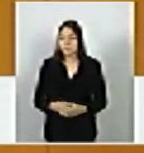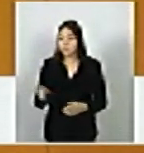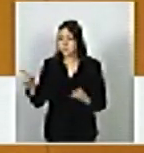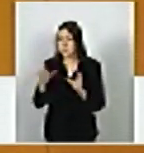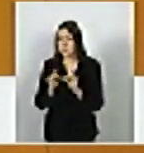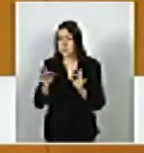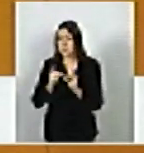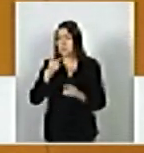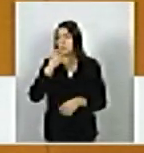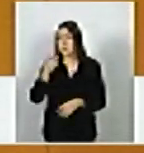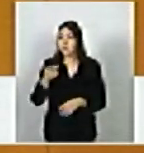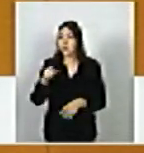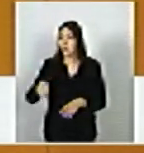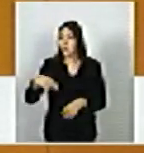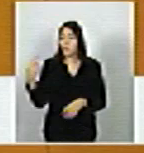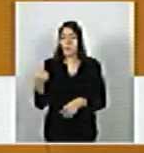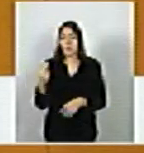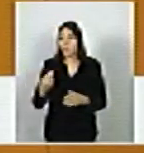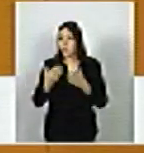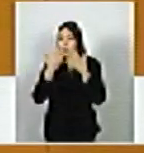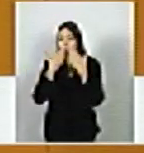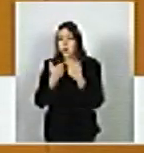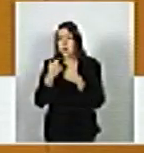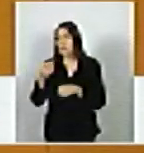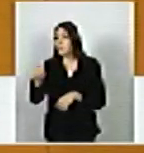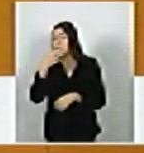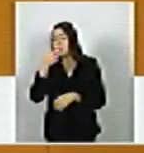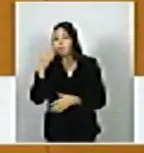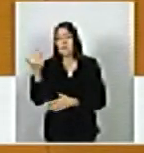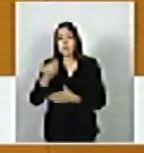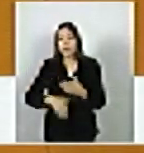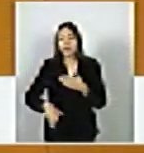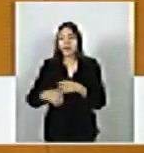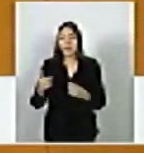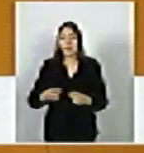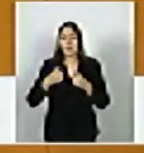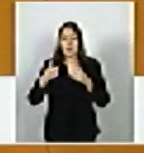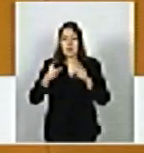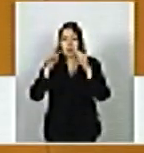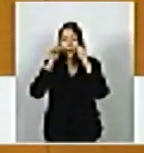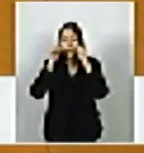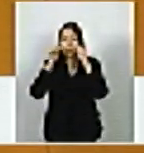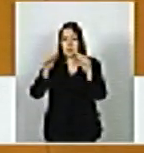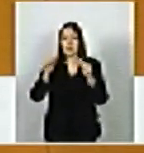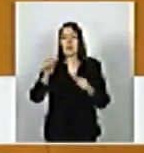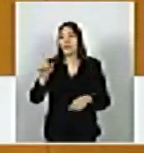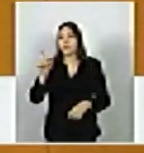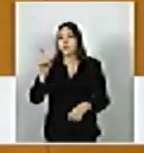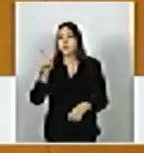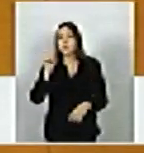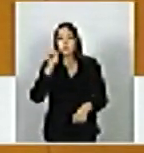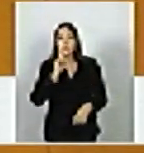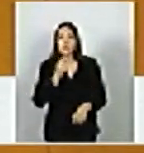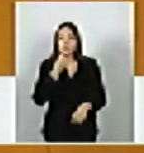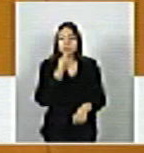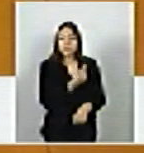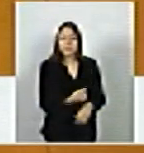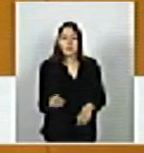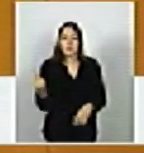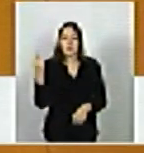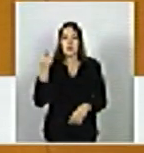ninguna urgencia sobre la falta del medicamento para atender a las y los niños con